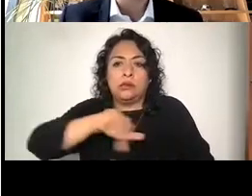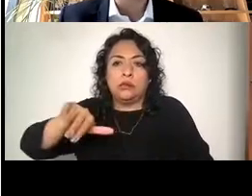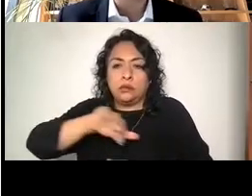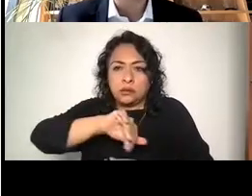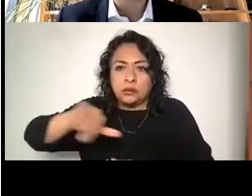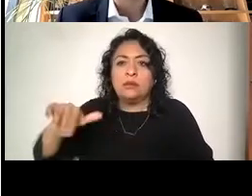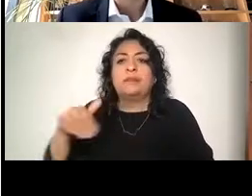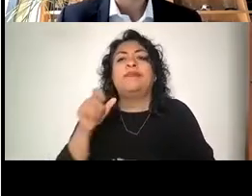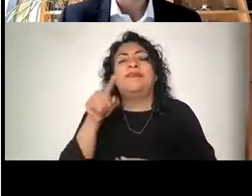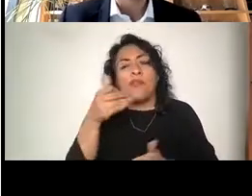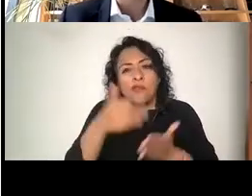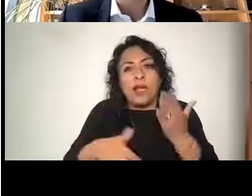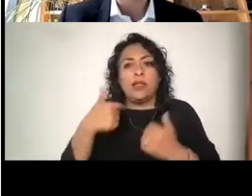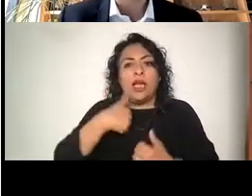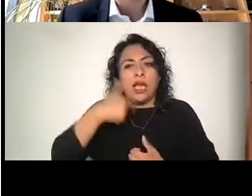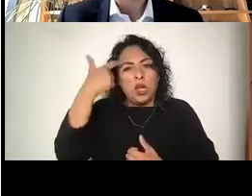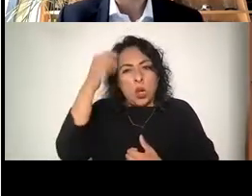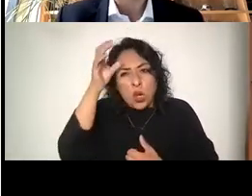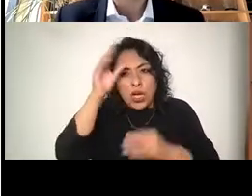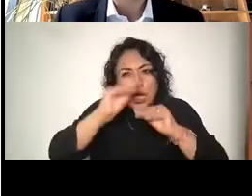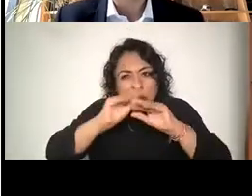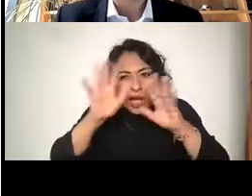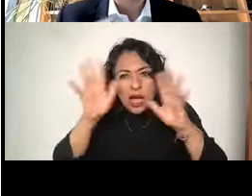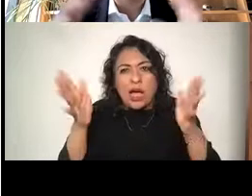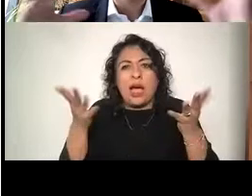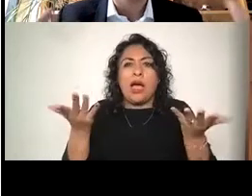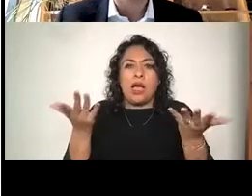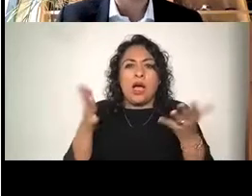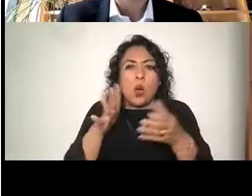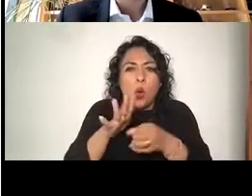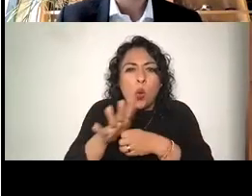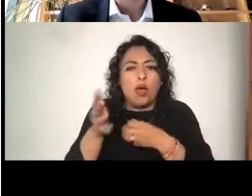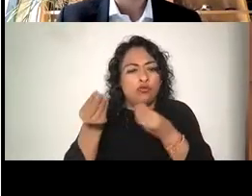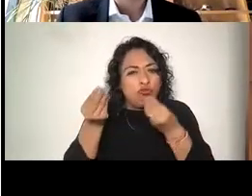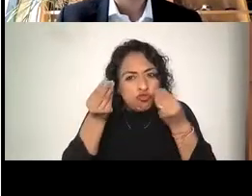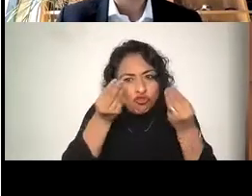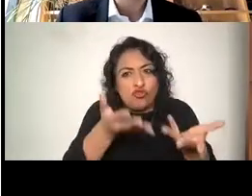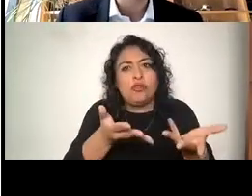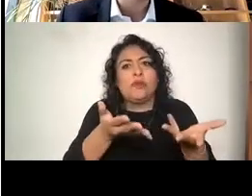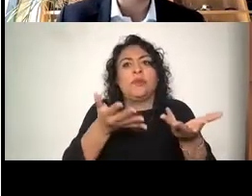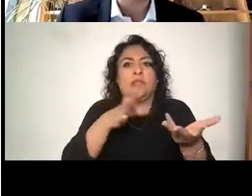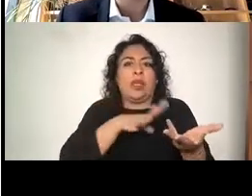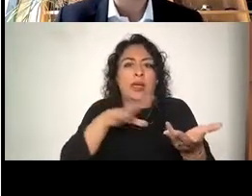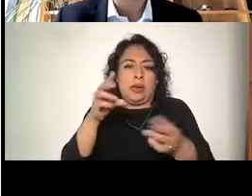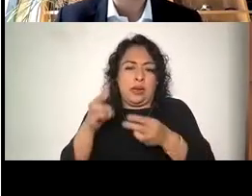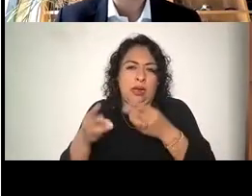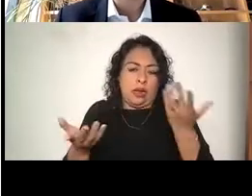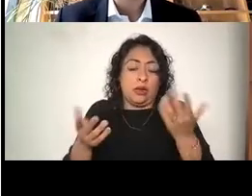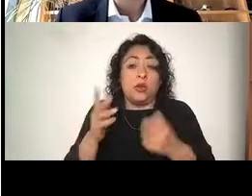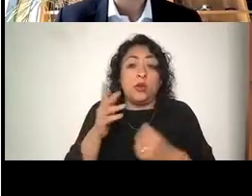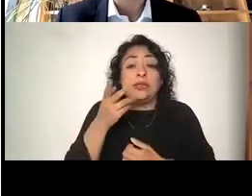una conciencia clara de cuál es este aporte global. Entonces, sí hay que